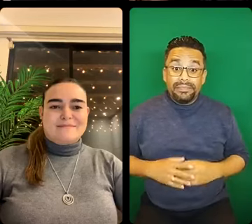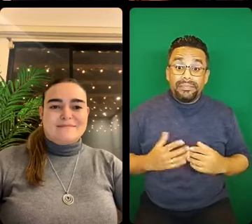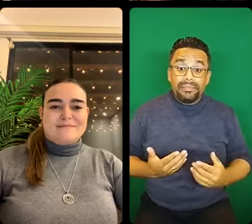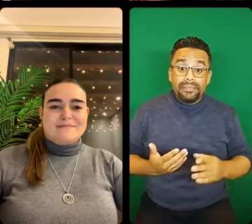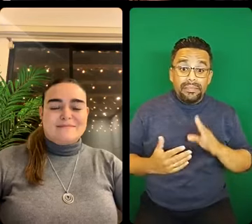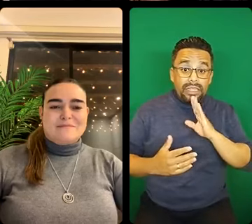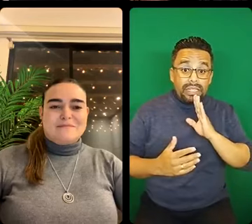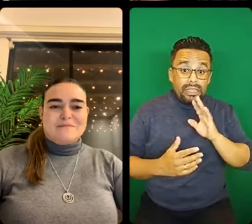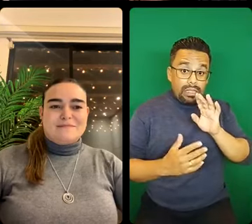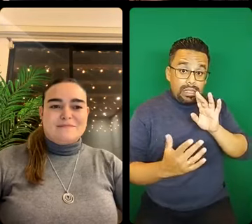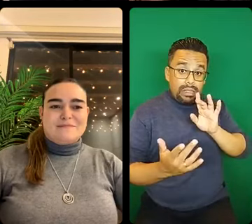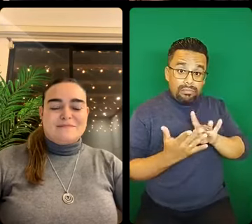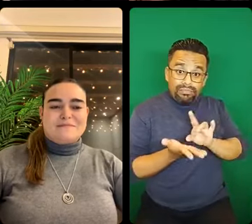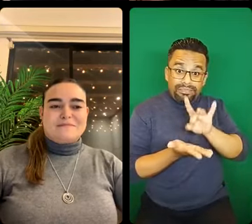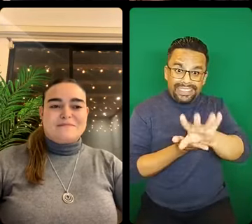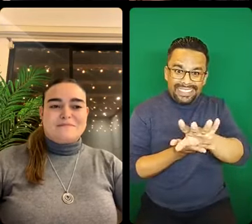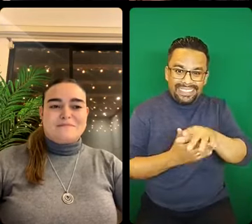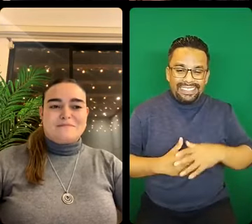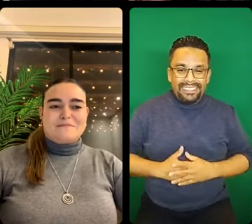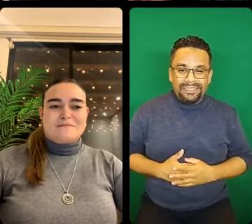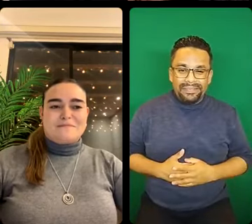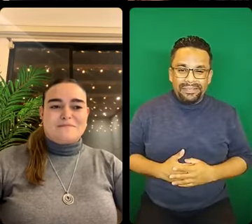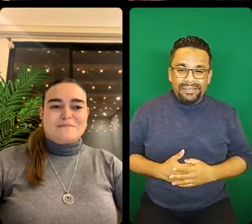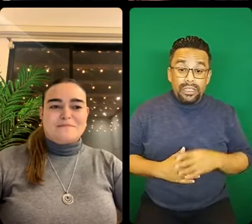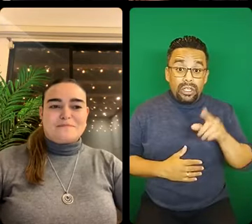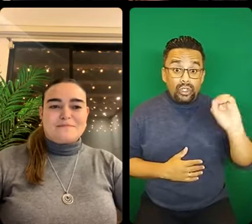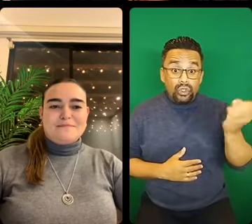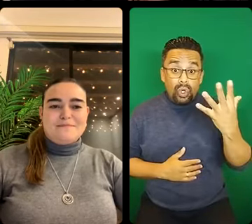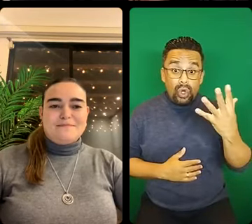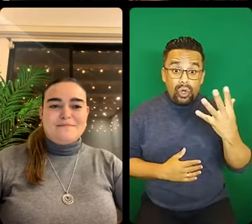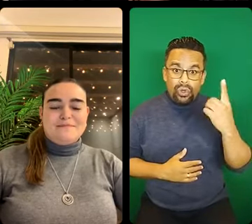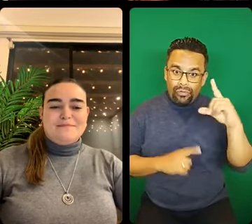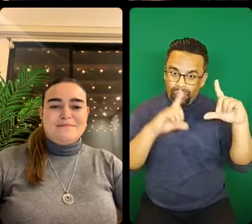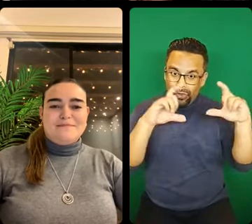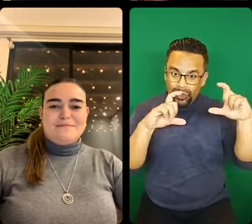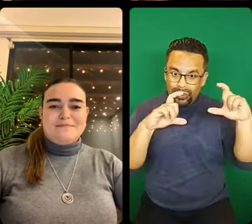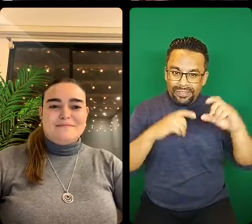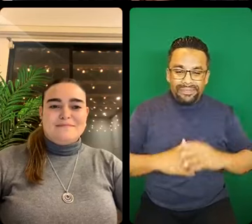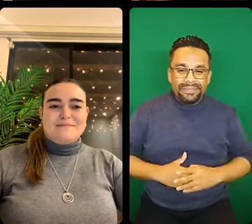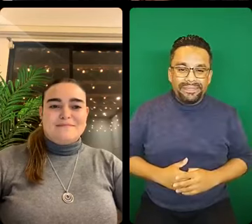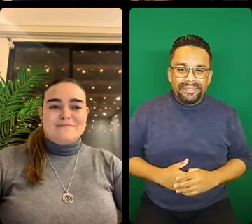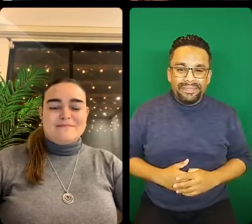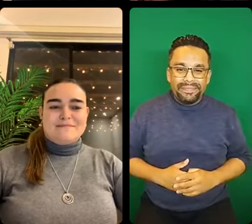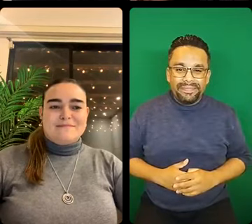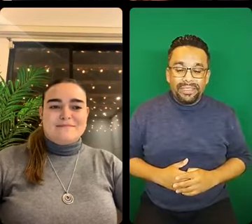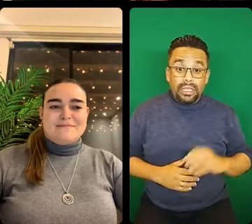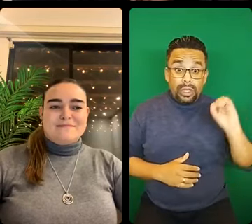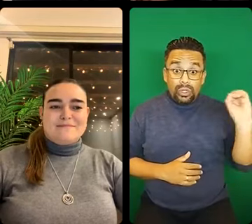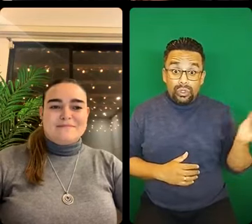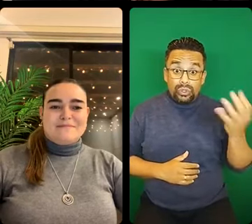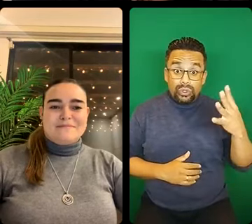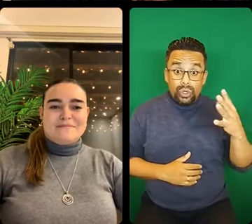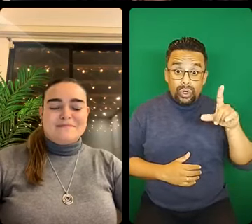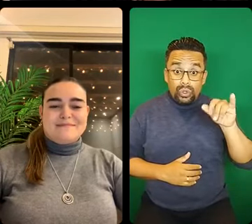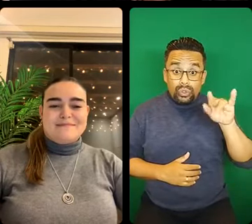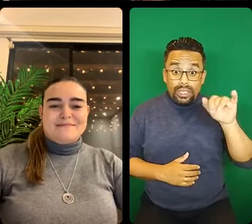Alejandro López, Sol, Una Foto, Laura Sofía, Soy Luciana, Paul